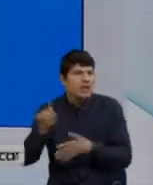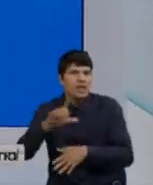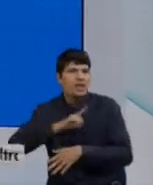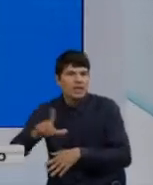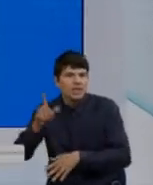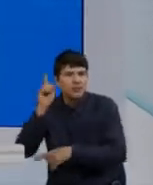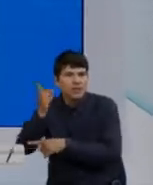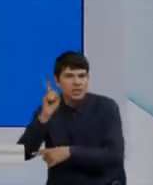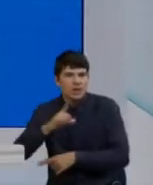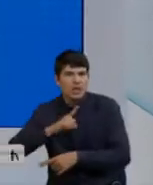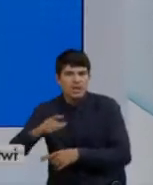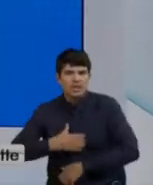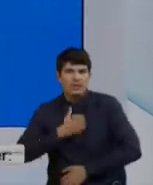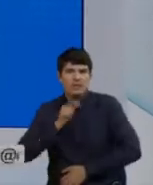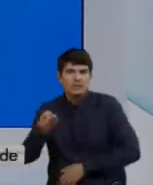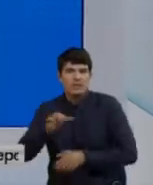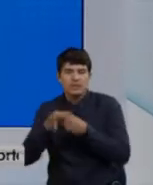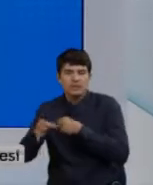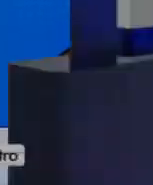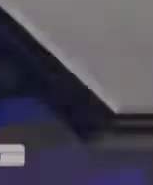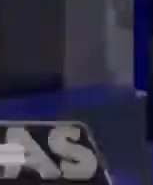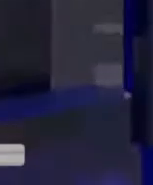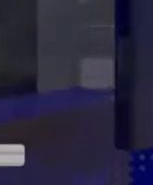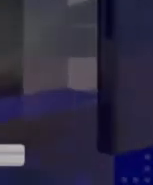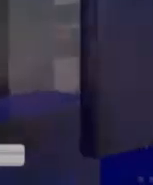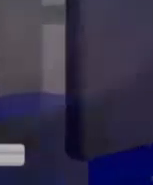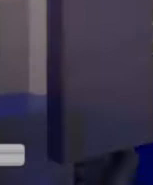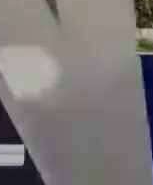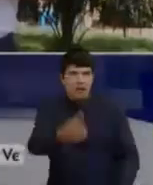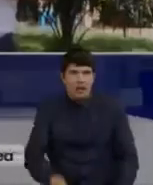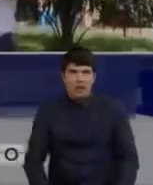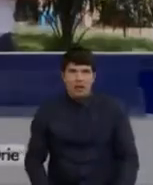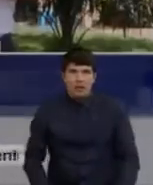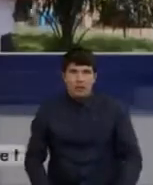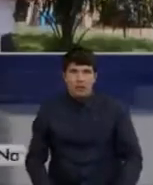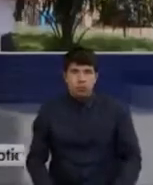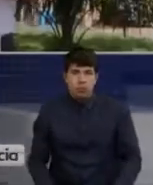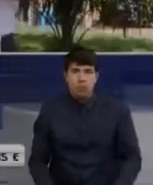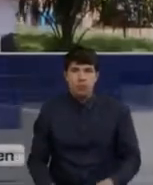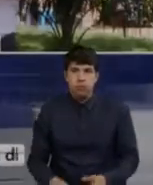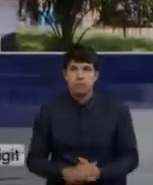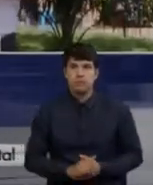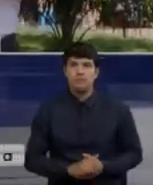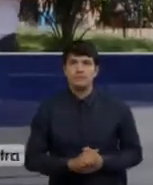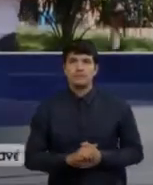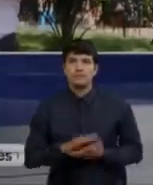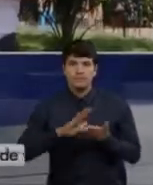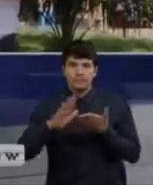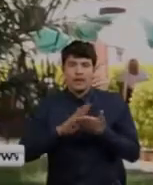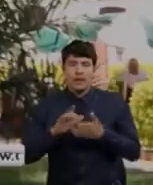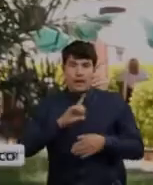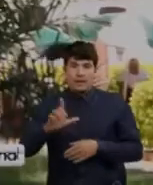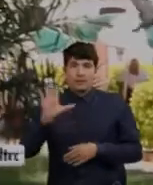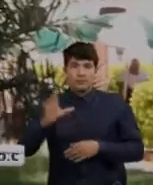y políticos del municipio raúl rolando castro buenas tardes así es muy buenas tardes pues líderes cívicos y